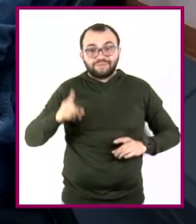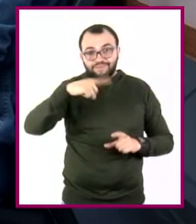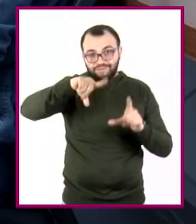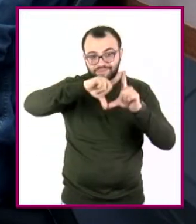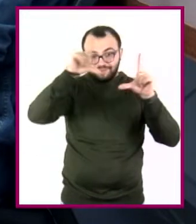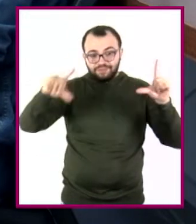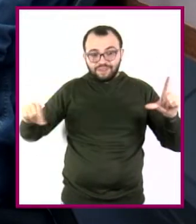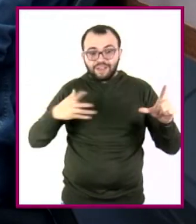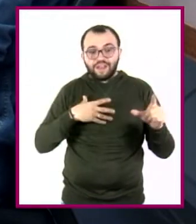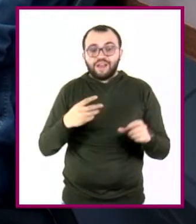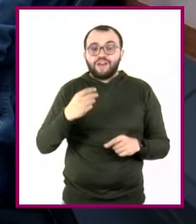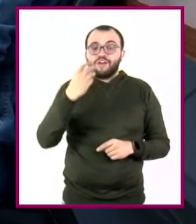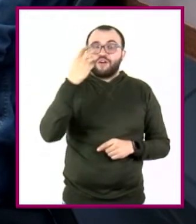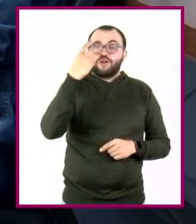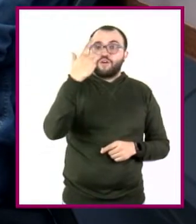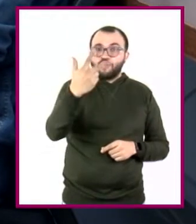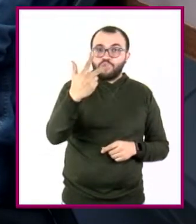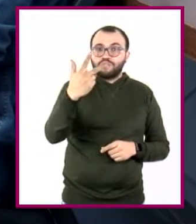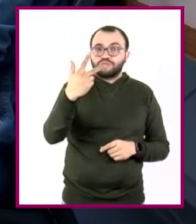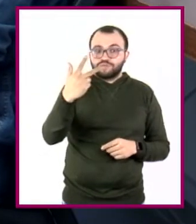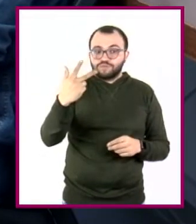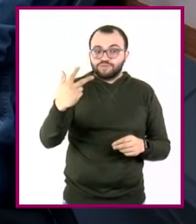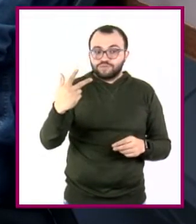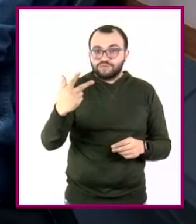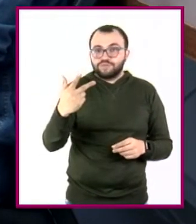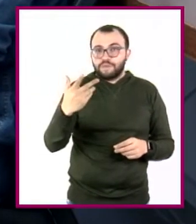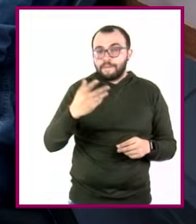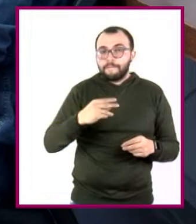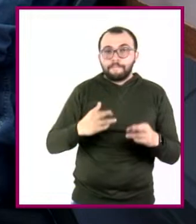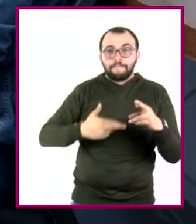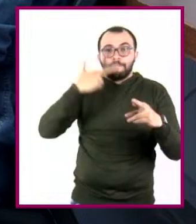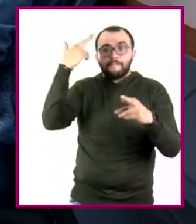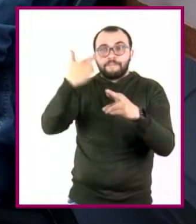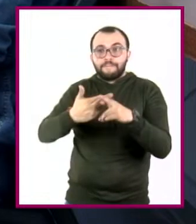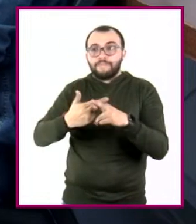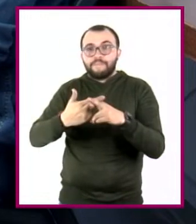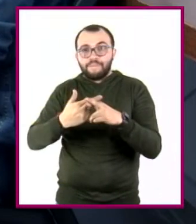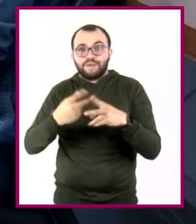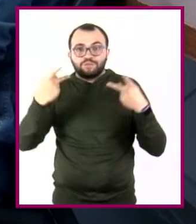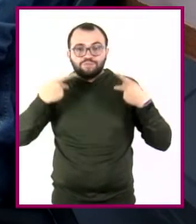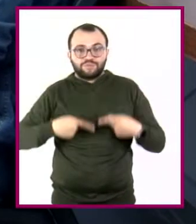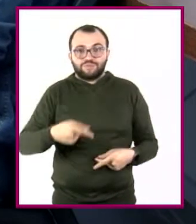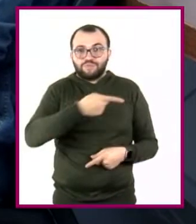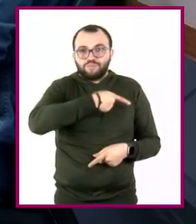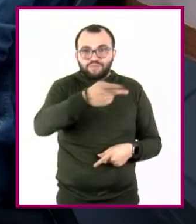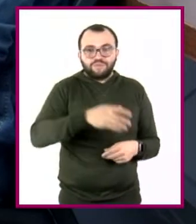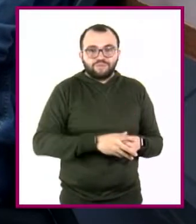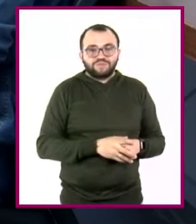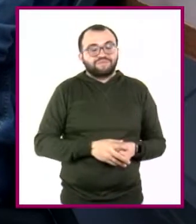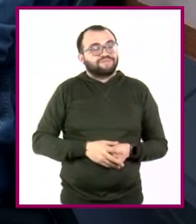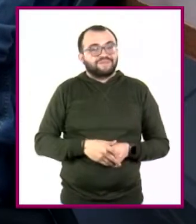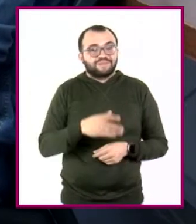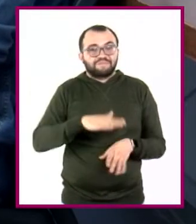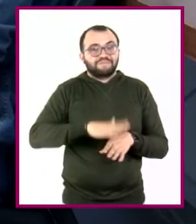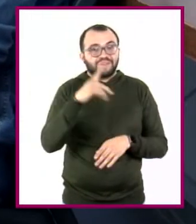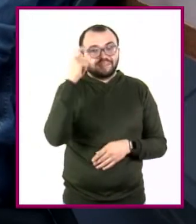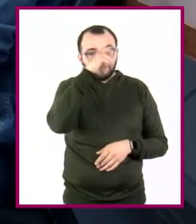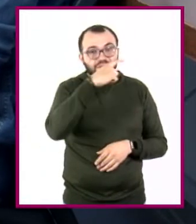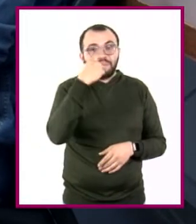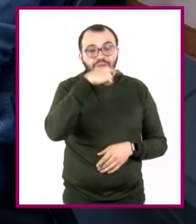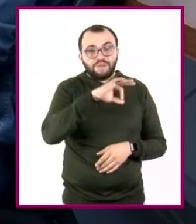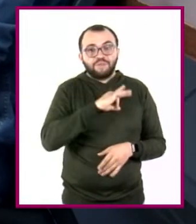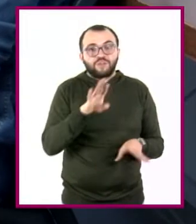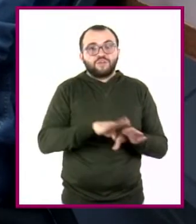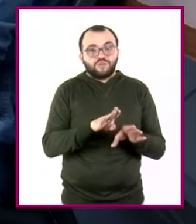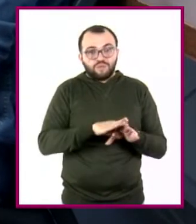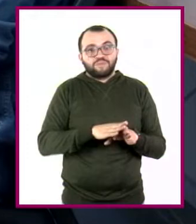encuentra entre las 8 naciones con mayor porcentaje de población en condiciones de pobreza, siendo el mayor obstáculo para el cumplimiento del